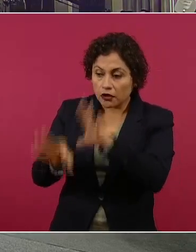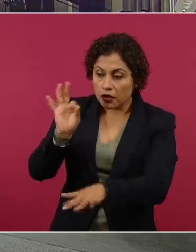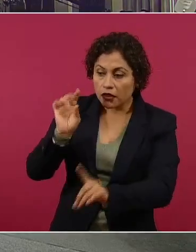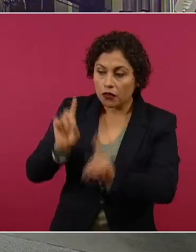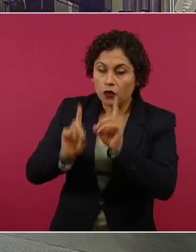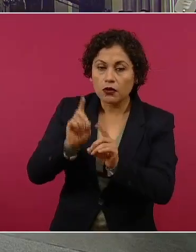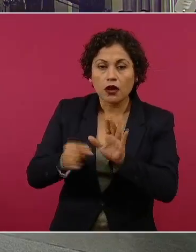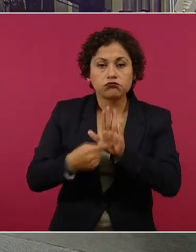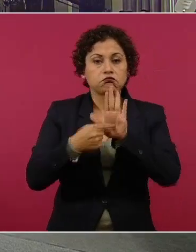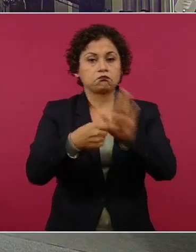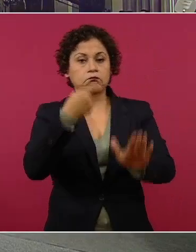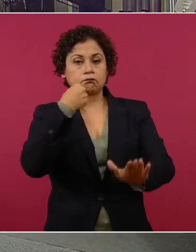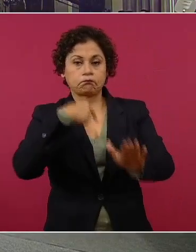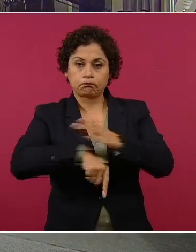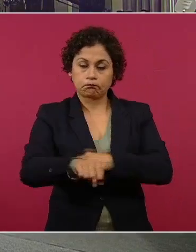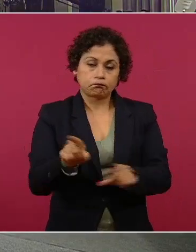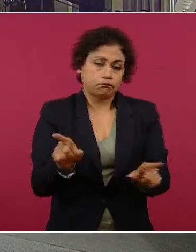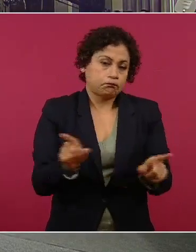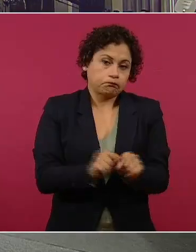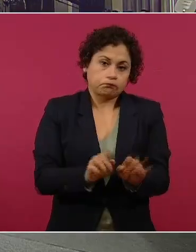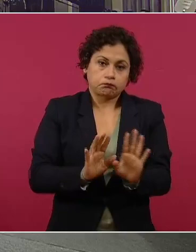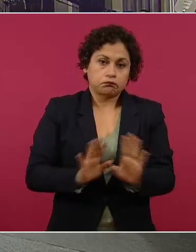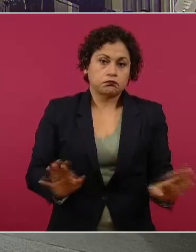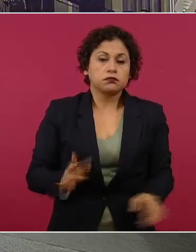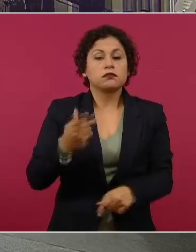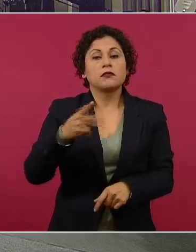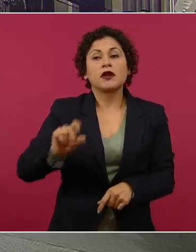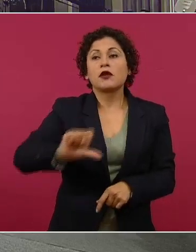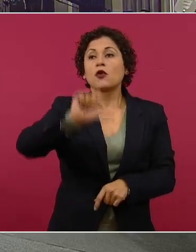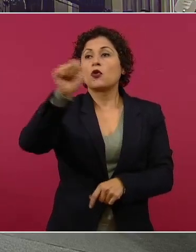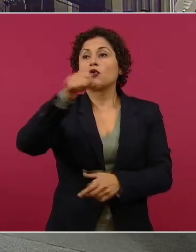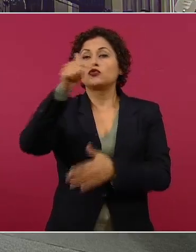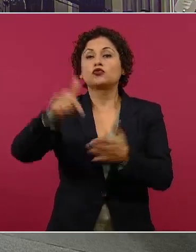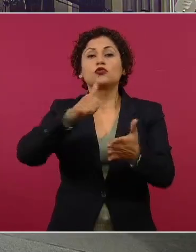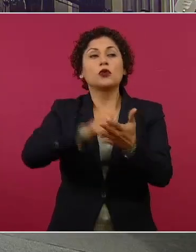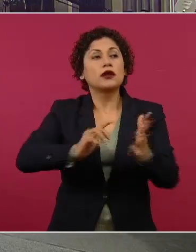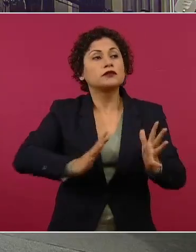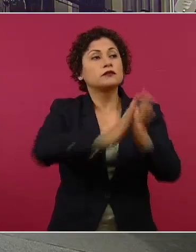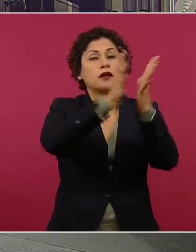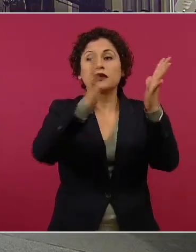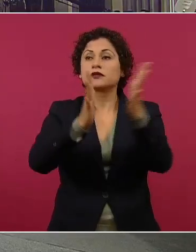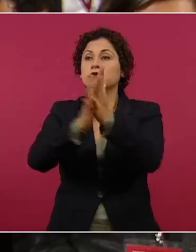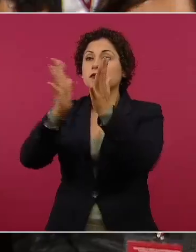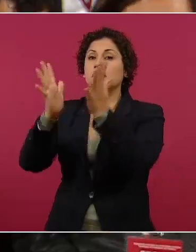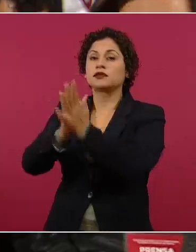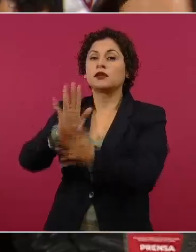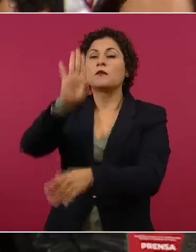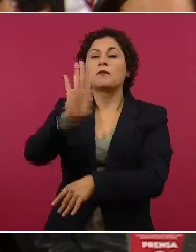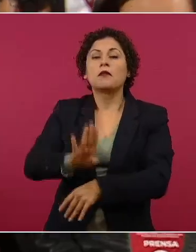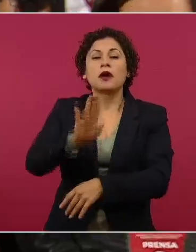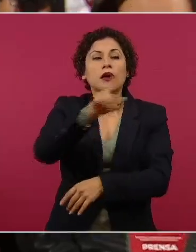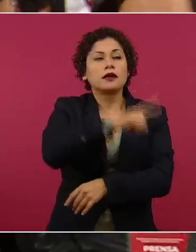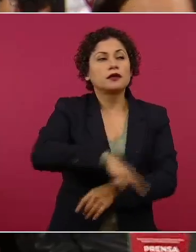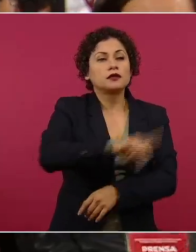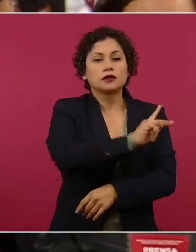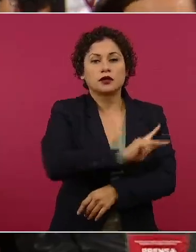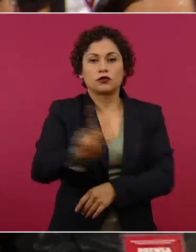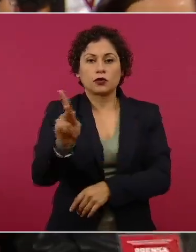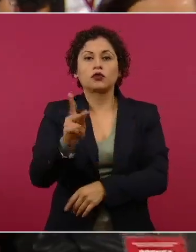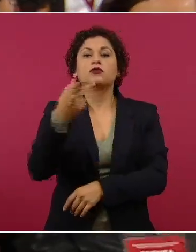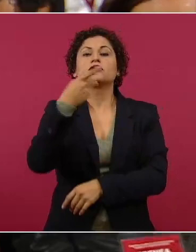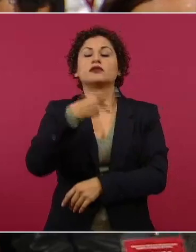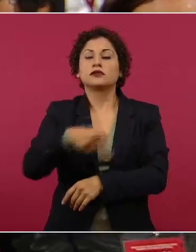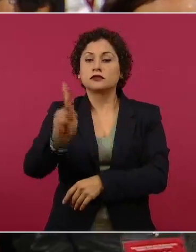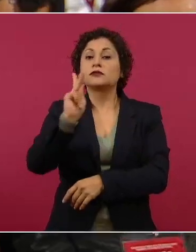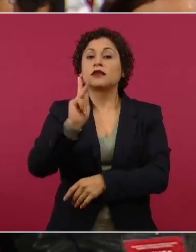cuestionables. Sin embargo, hay otros espacios de participación aparentemente ciudadana que sí cruzan los territorios institucionales,